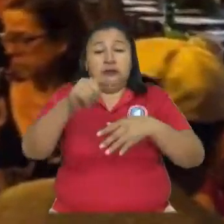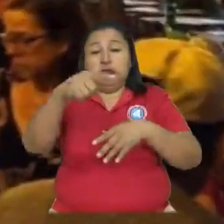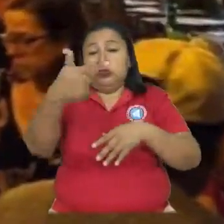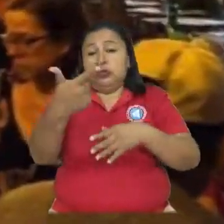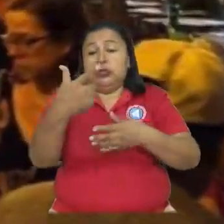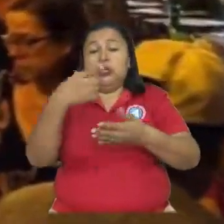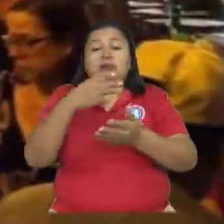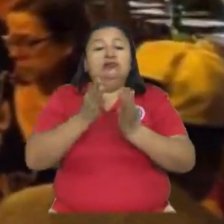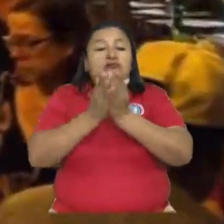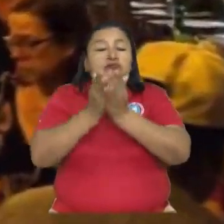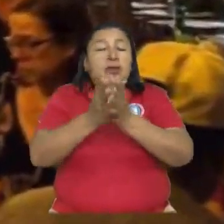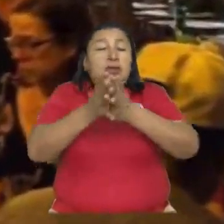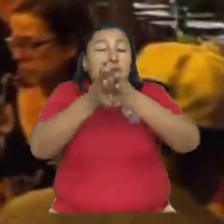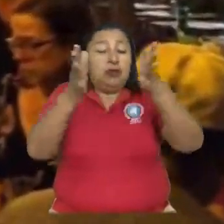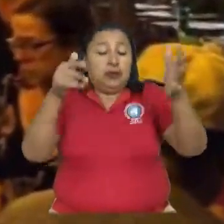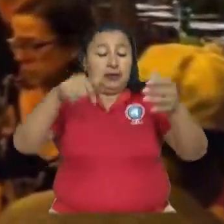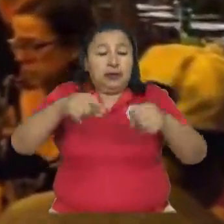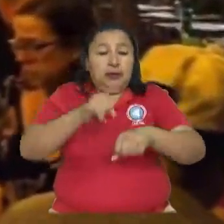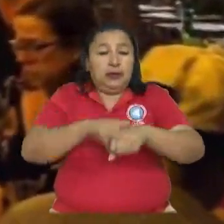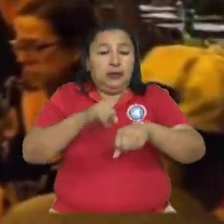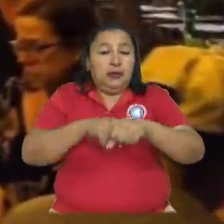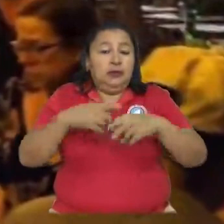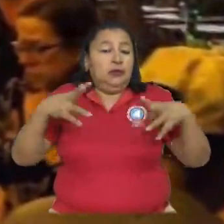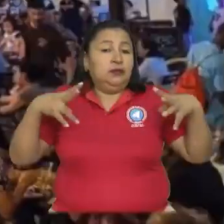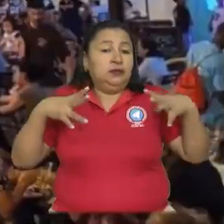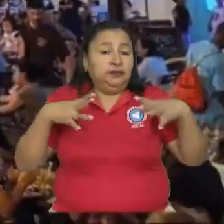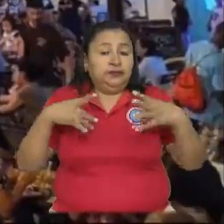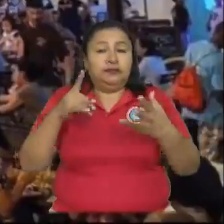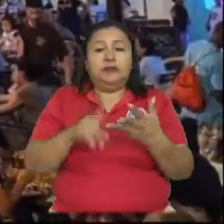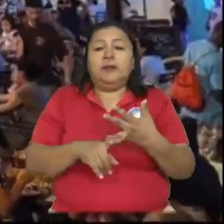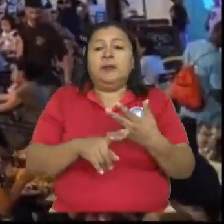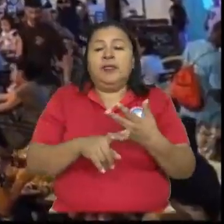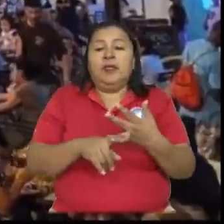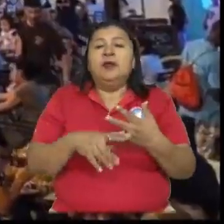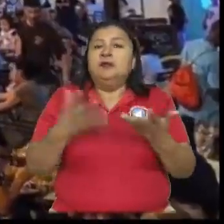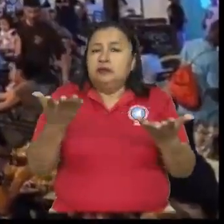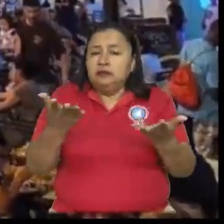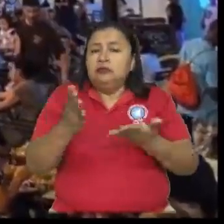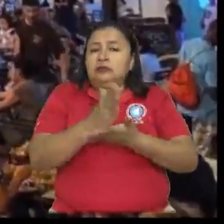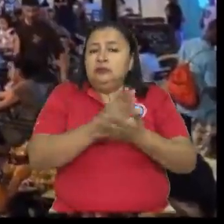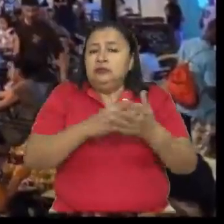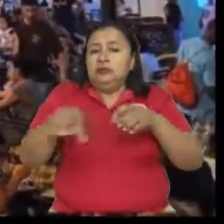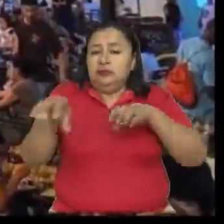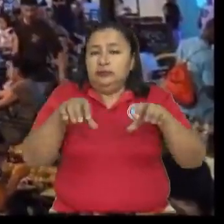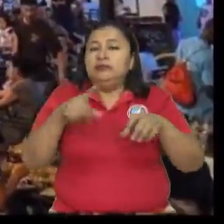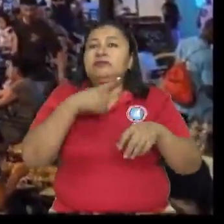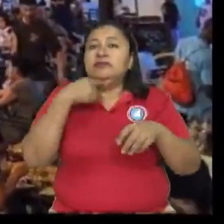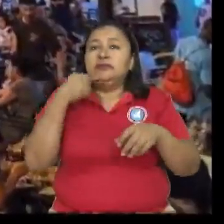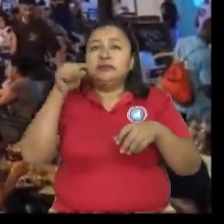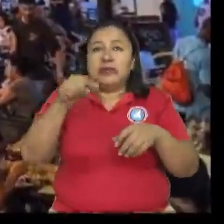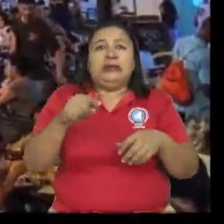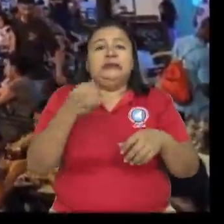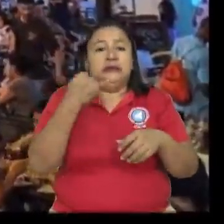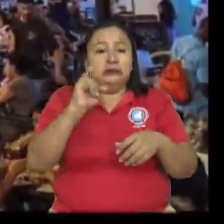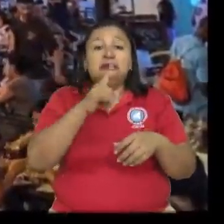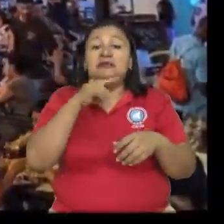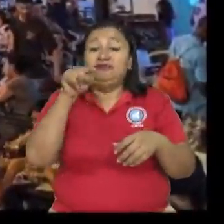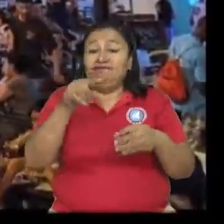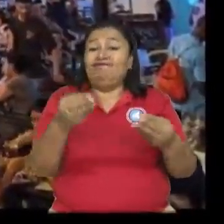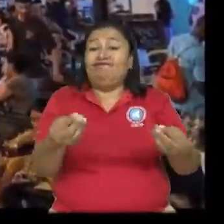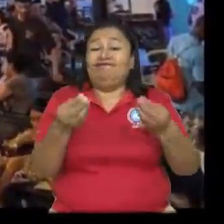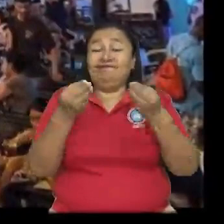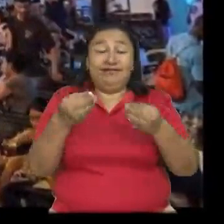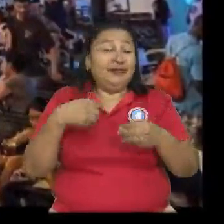cruceros en este periodo, ¿verdad?, de las vacaciones. Y es parte de las actividades, realmente así estuvo